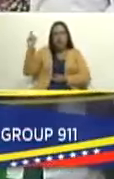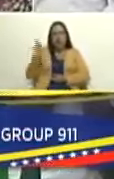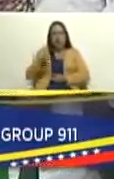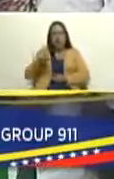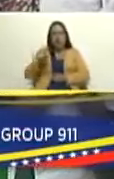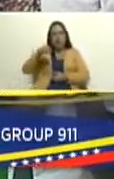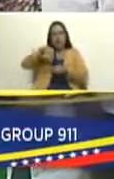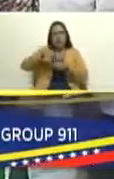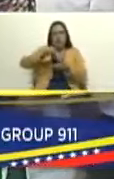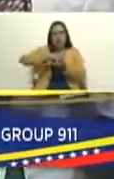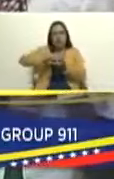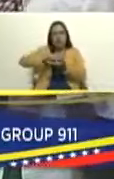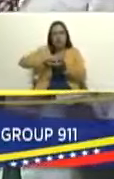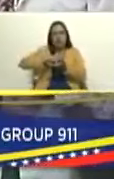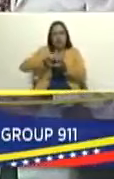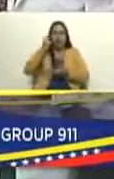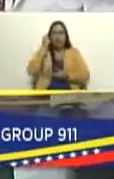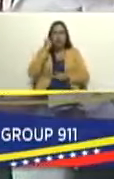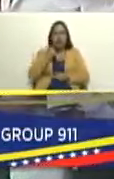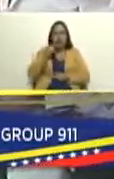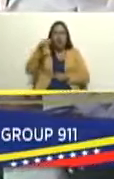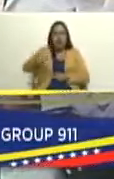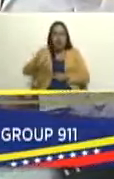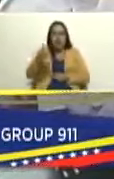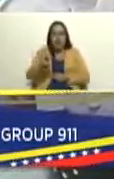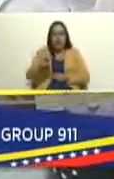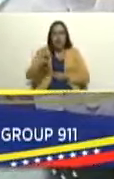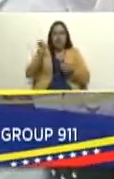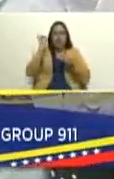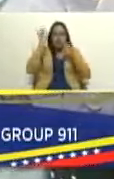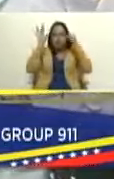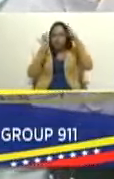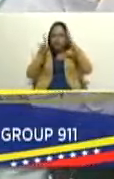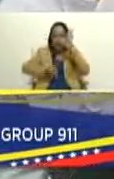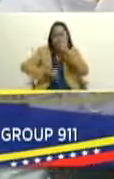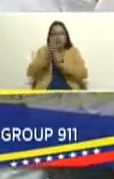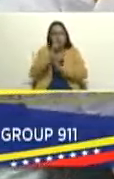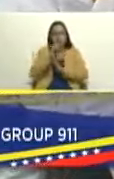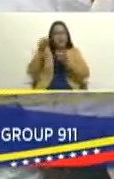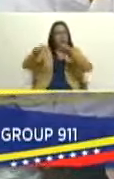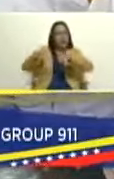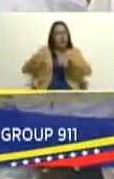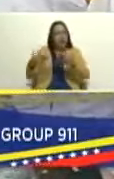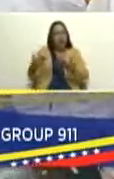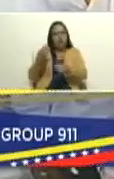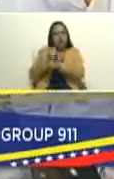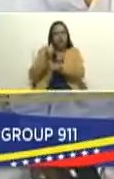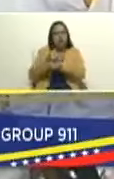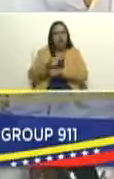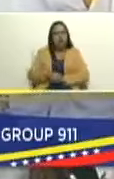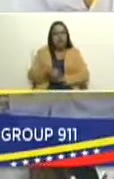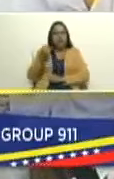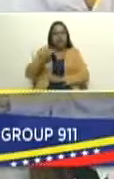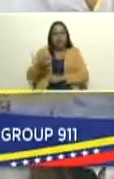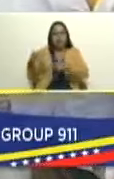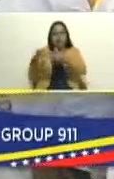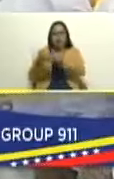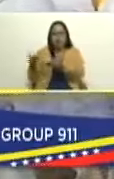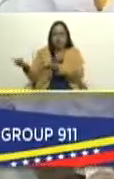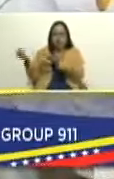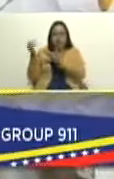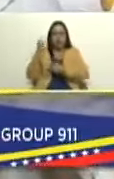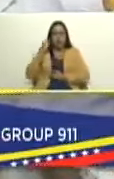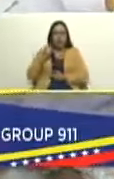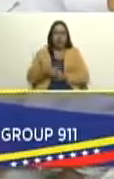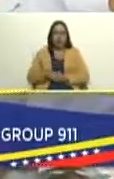en la parroquia Sucre y hoy en día está materializado. ¿Qué sucede ahora? Que bueno, tenemos un grupo de mujeres que hacen